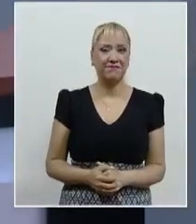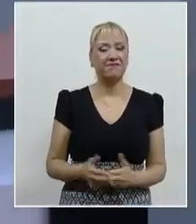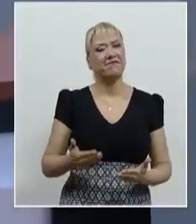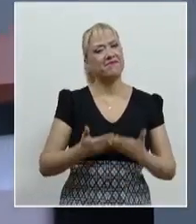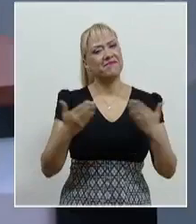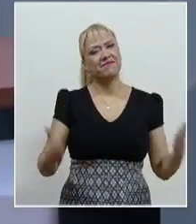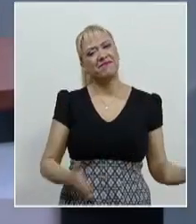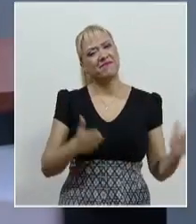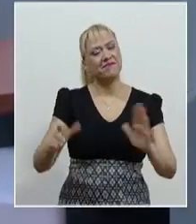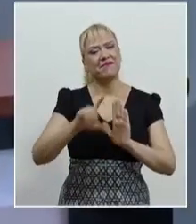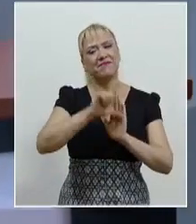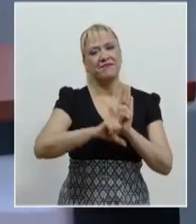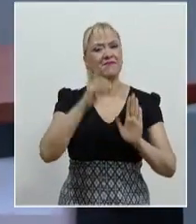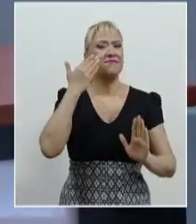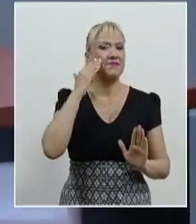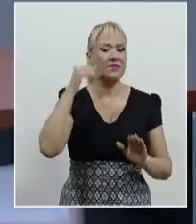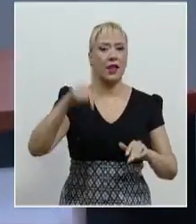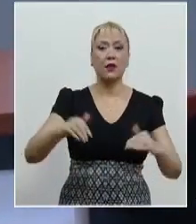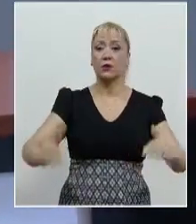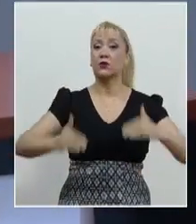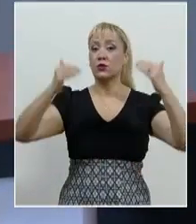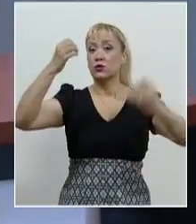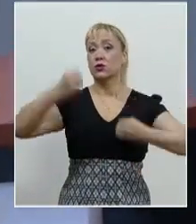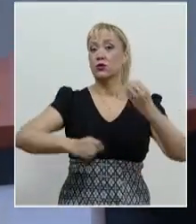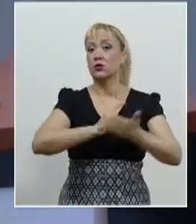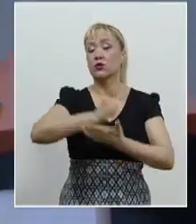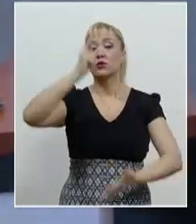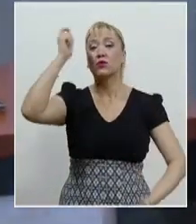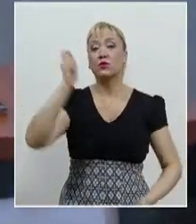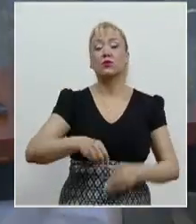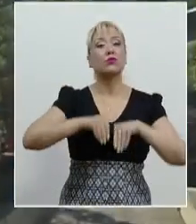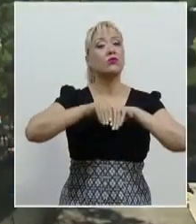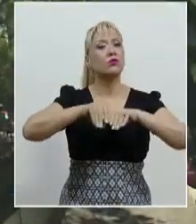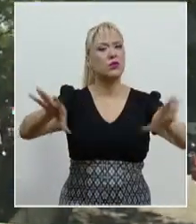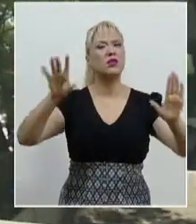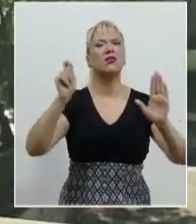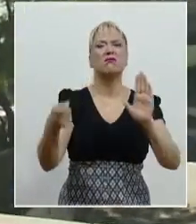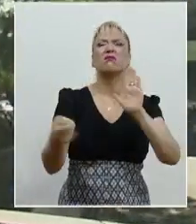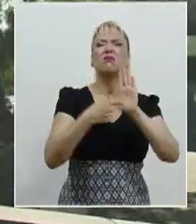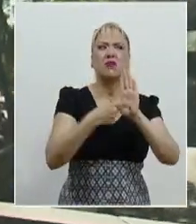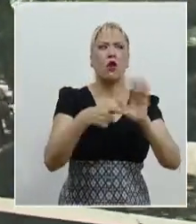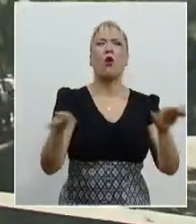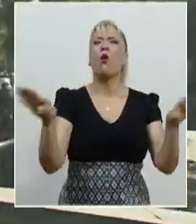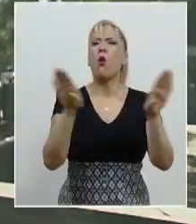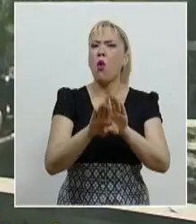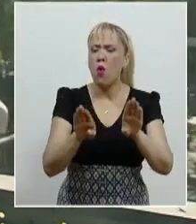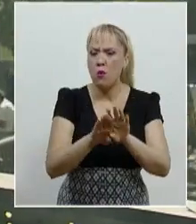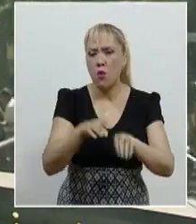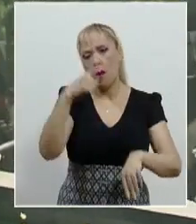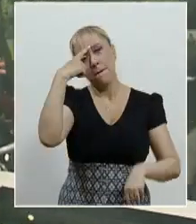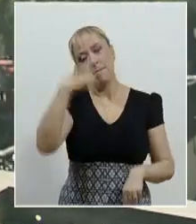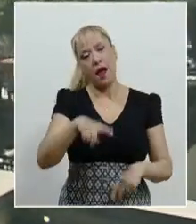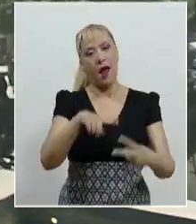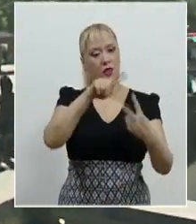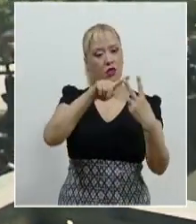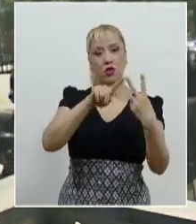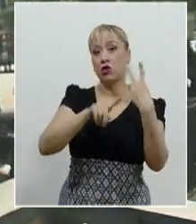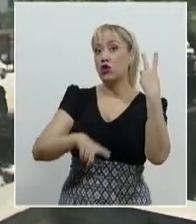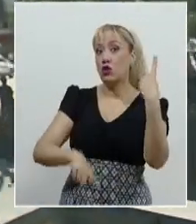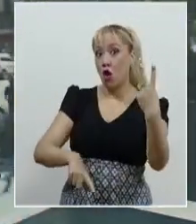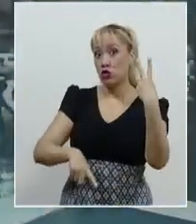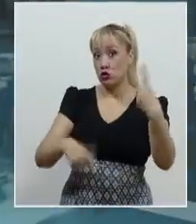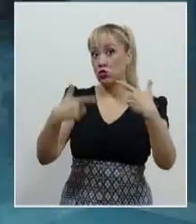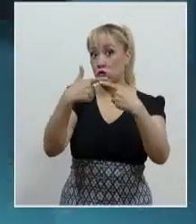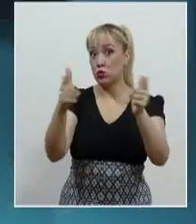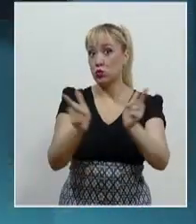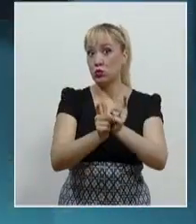Y en sus redes sociales, la Suprema Corte de Justicia de la Nación publicó la ruta que seguirá para integrar las dos ternas que enviará al